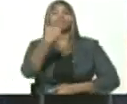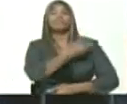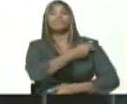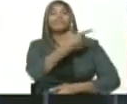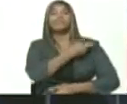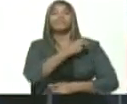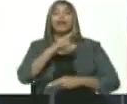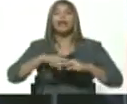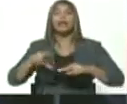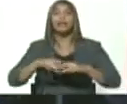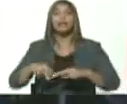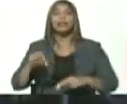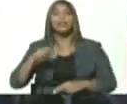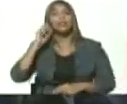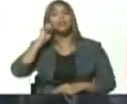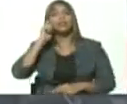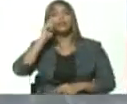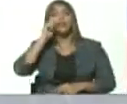nuestros niños y niños